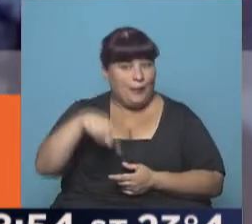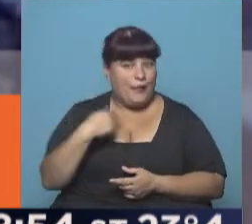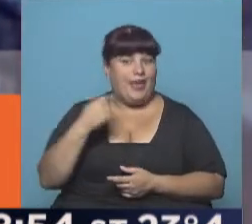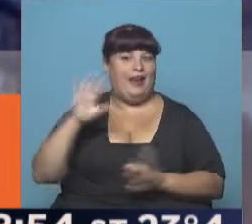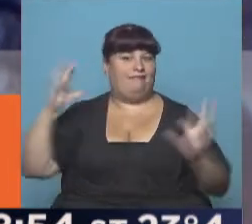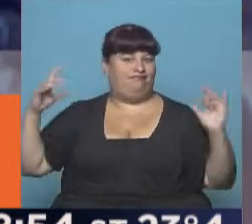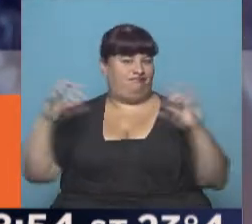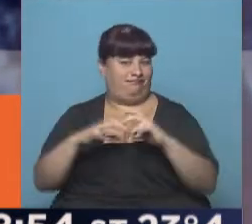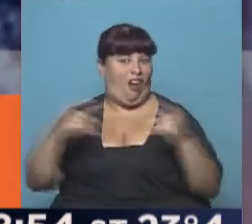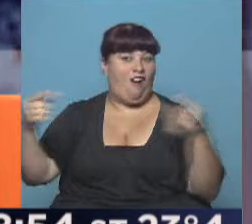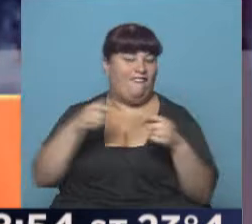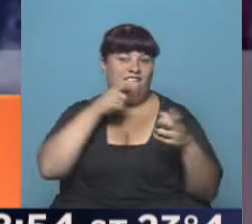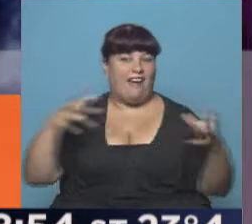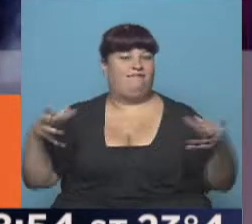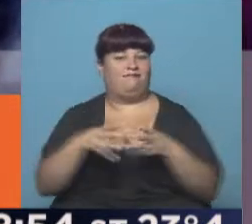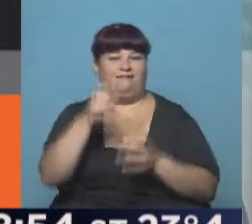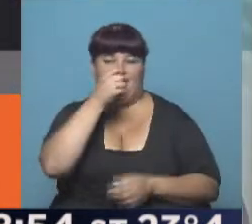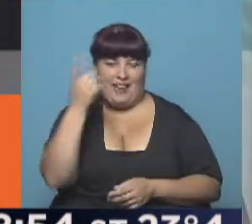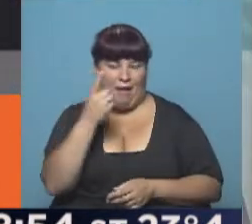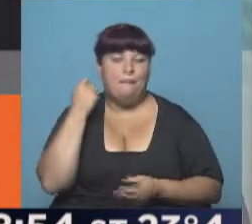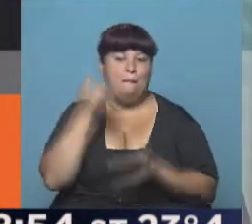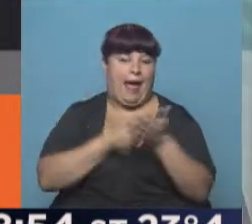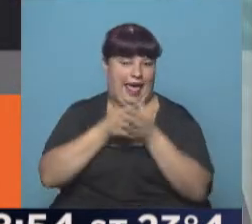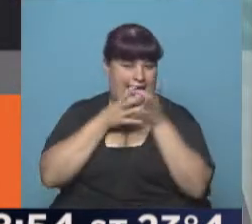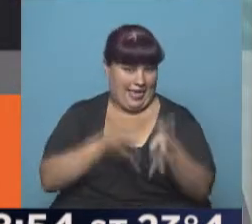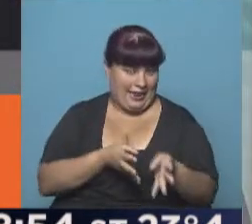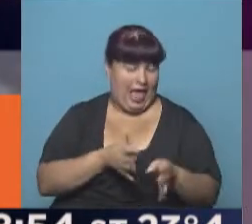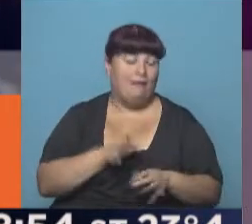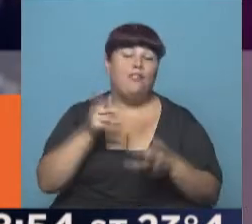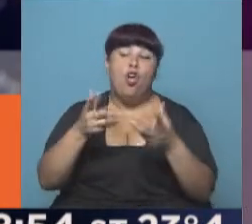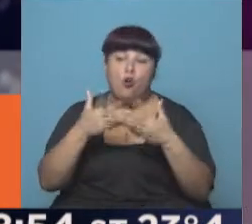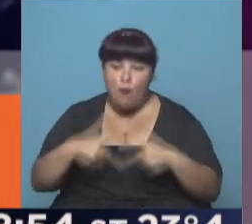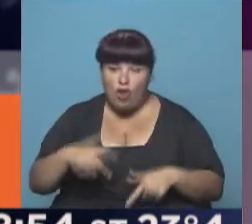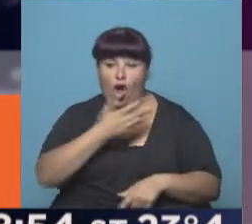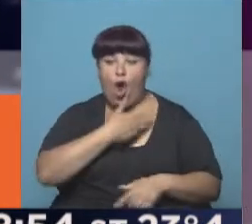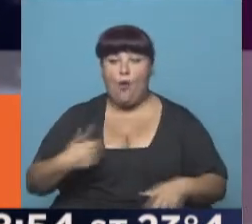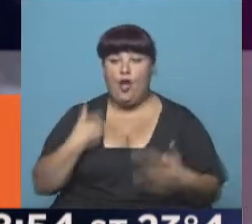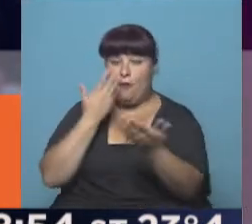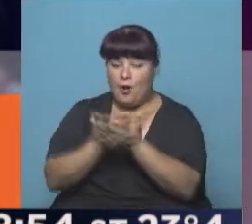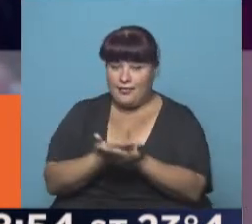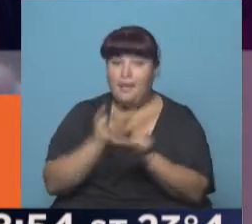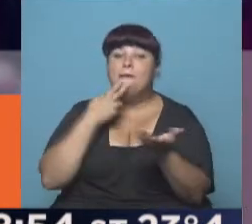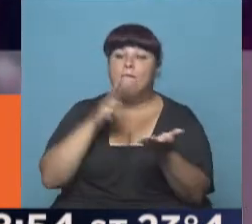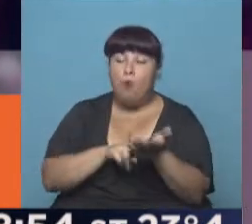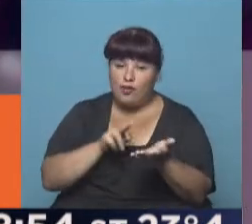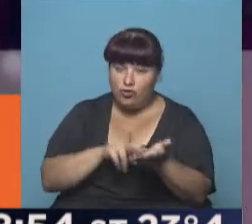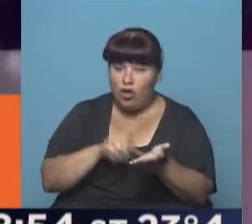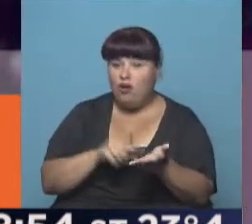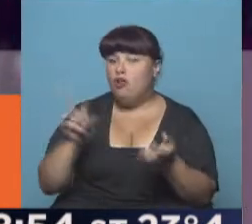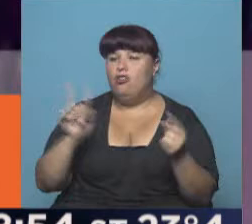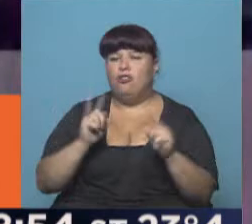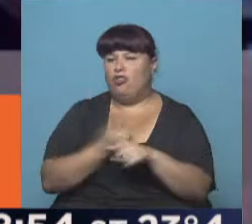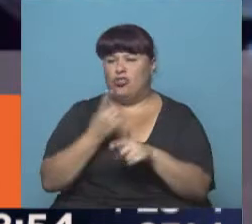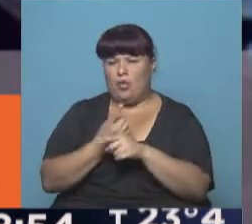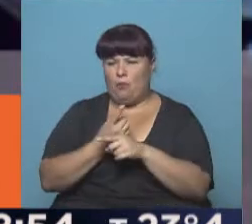las abejas de la oposición rápidamente a querer luchar. Y el proyecto que el gobierno mandaba fiscalmente no estaba en